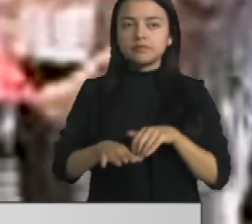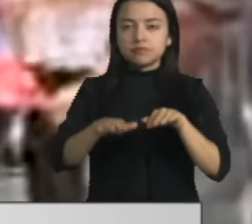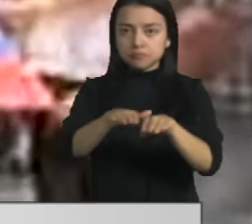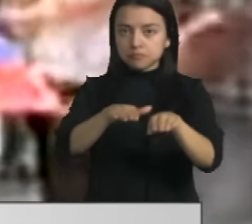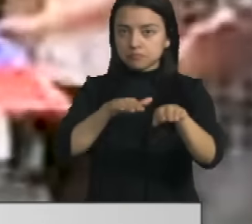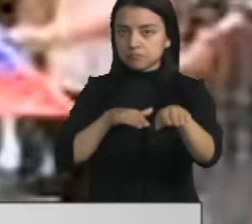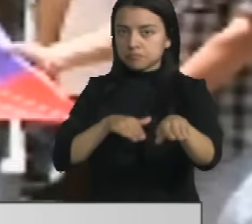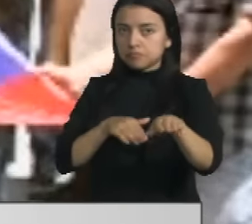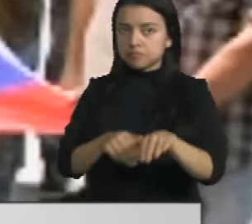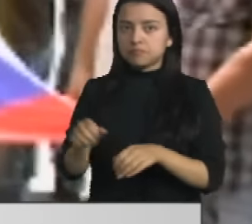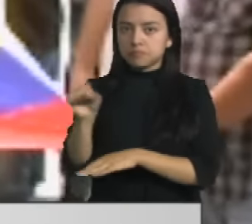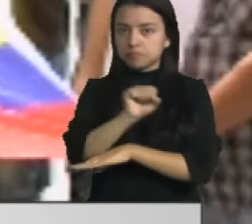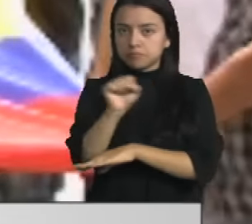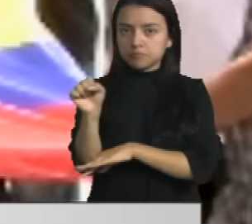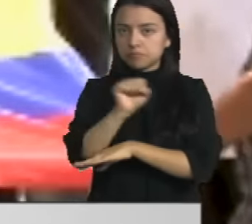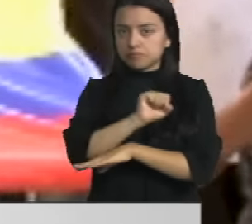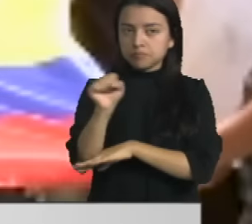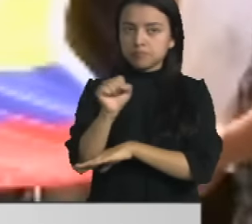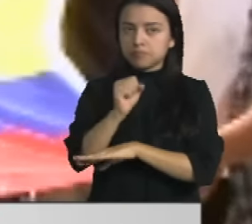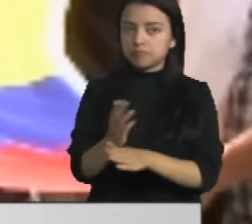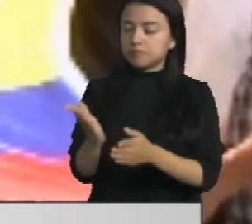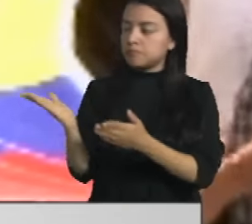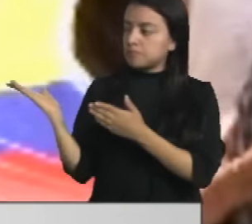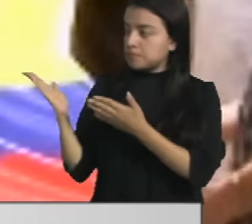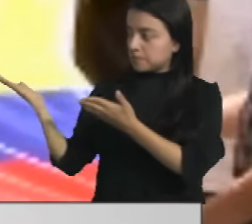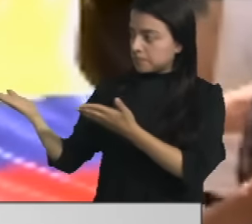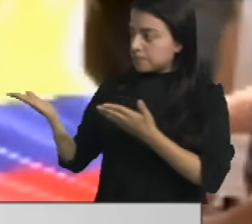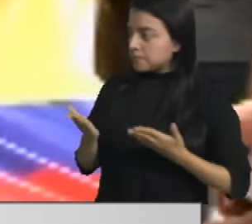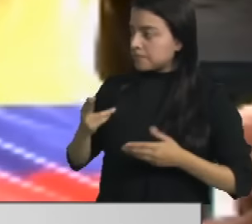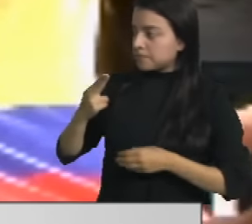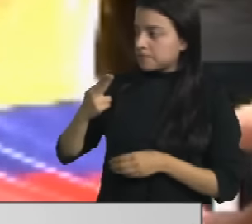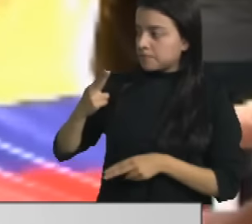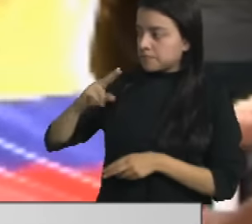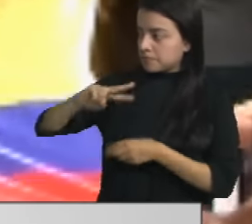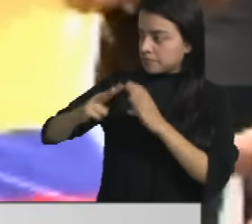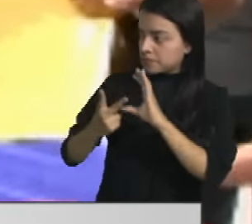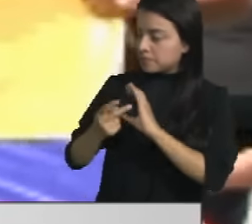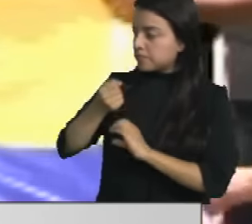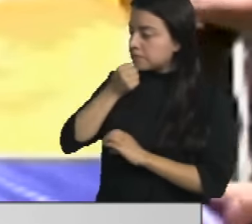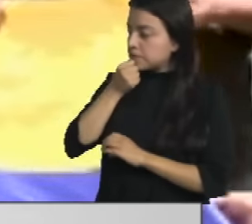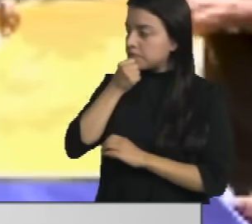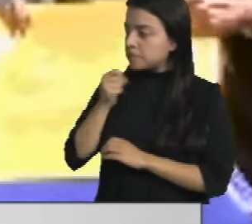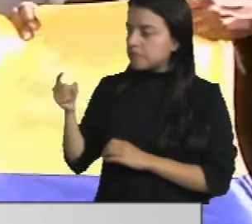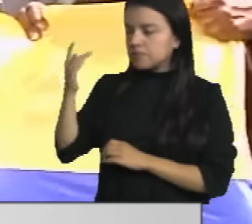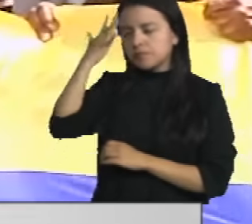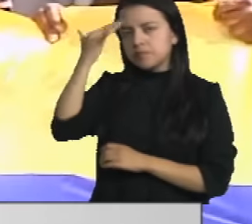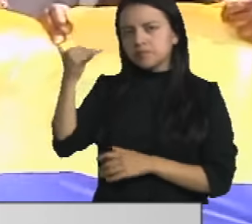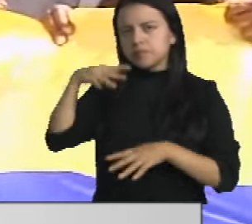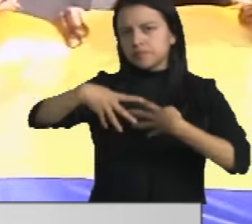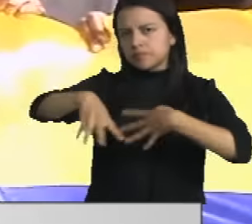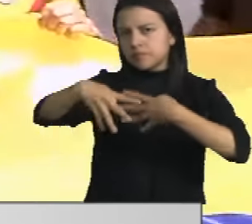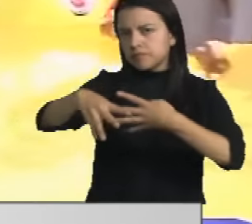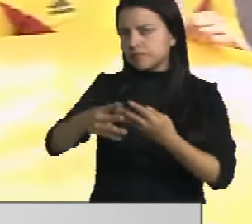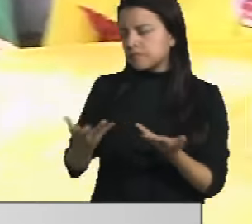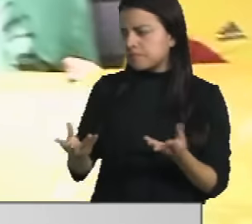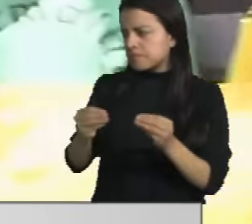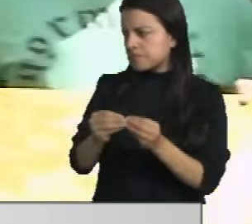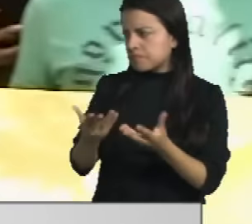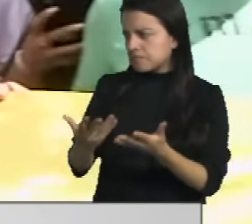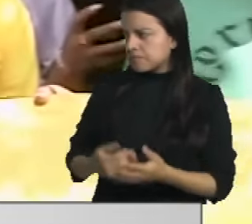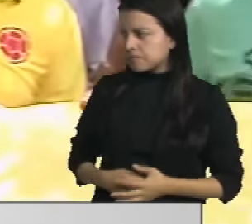y los conductores permanecen aquí en esta zona. Bienvenido a Noticentro 1 CMI, que los motiva hoy a participar de la